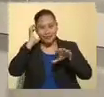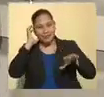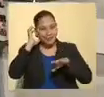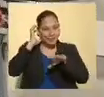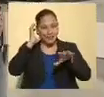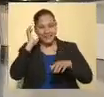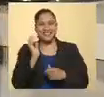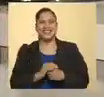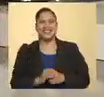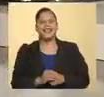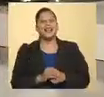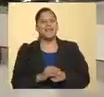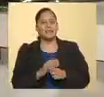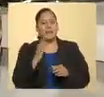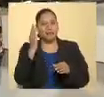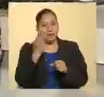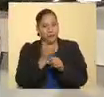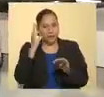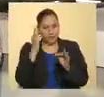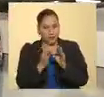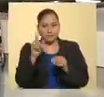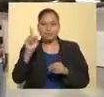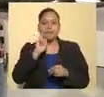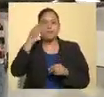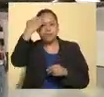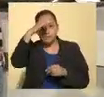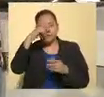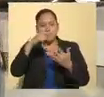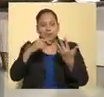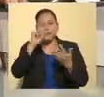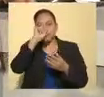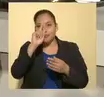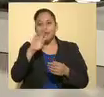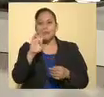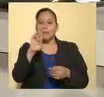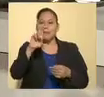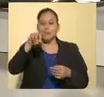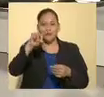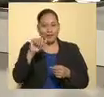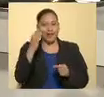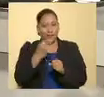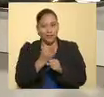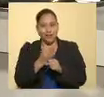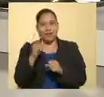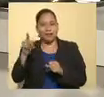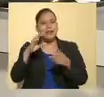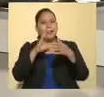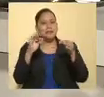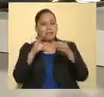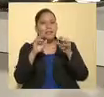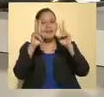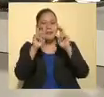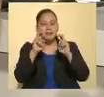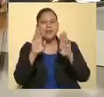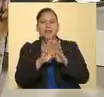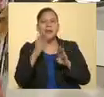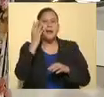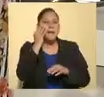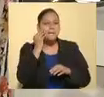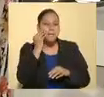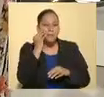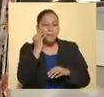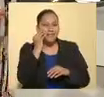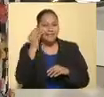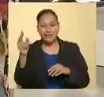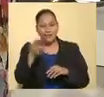Bailamos y todo. Pues ya estamos con nuestra experta en los tips caseros, Brenda Angulo, que el día de hoy nos vas a platicar de el limón y tú son